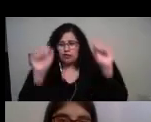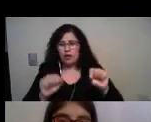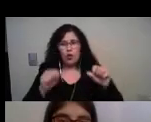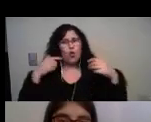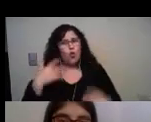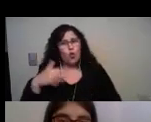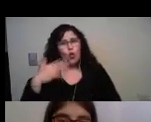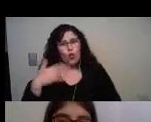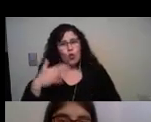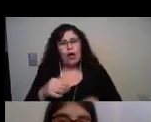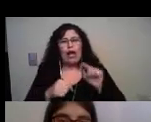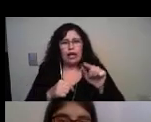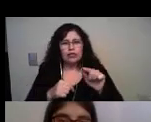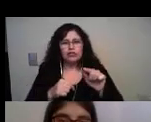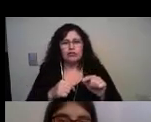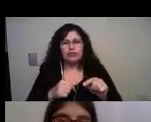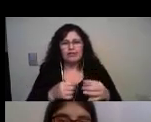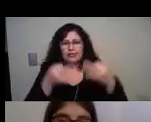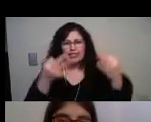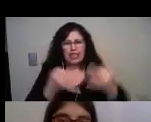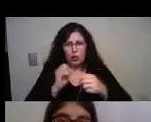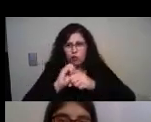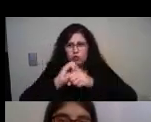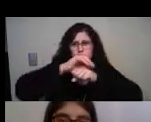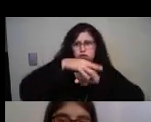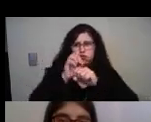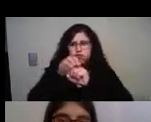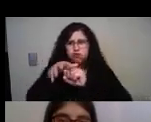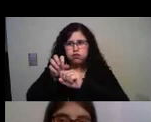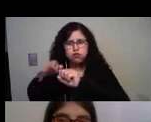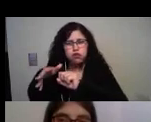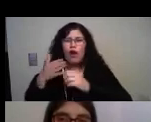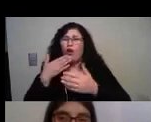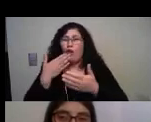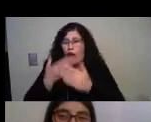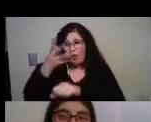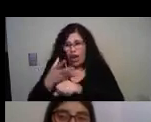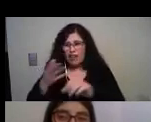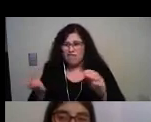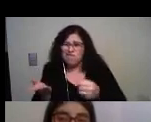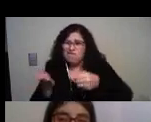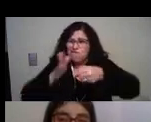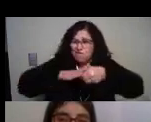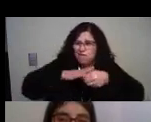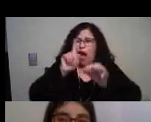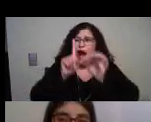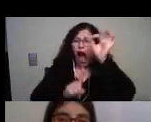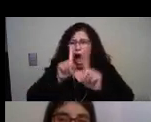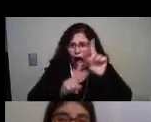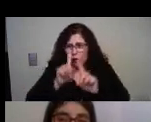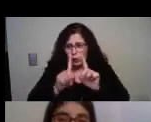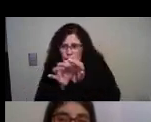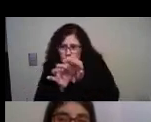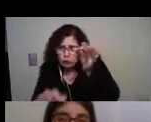hace asegura el flujo sanguíneo en algunas regiones cuando puede ocurrir alguna obstrucción del